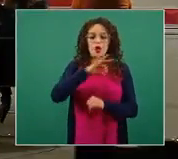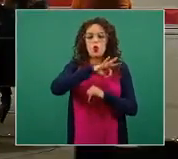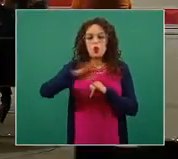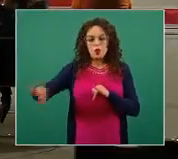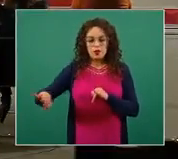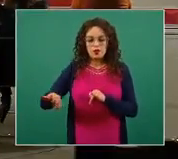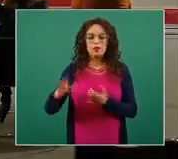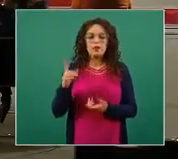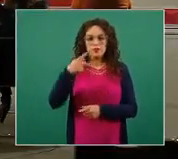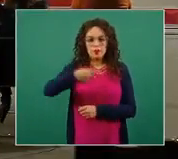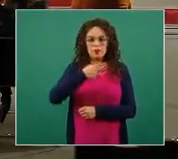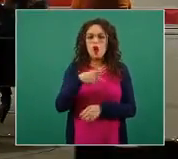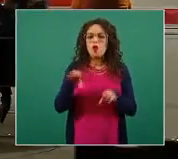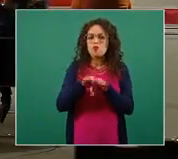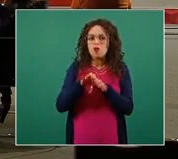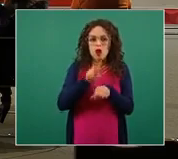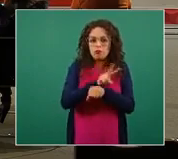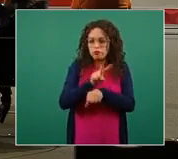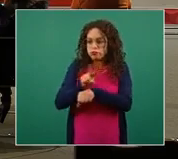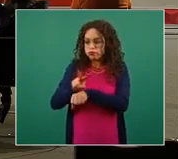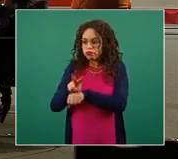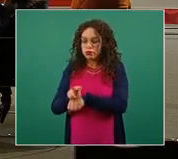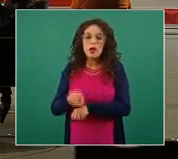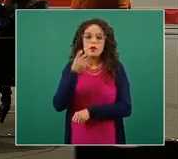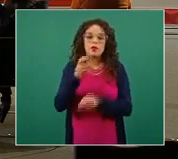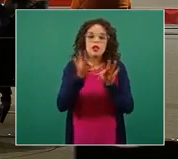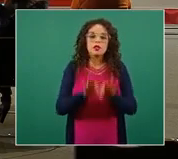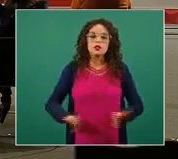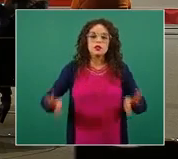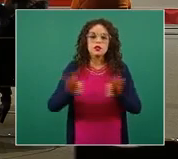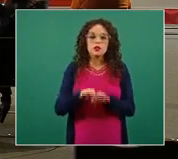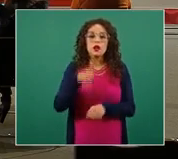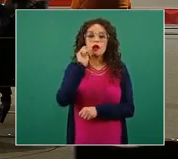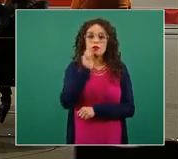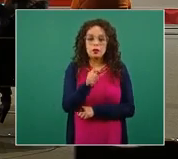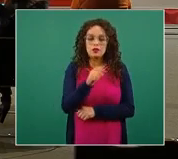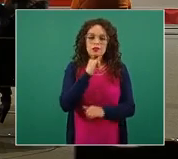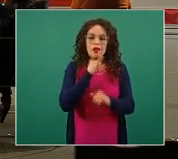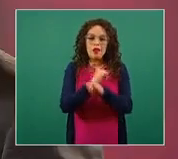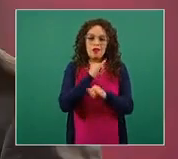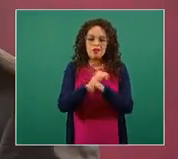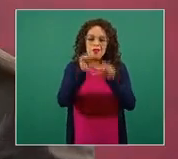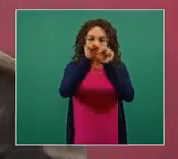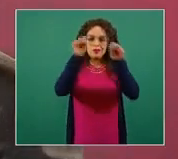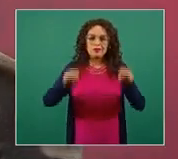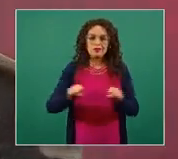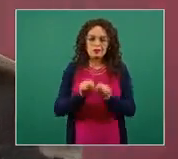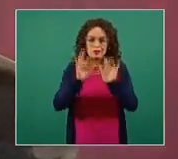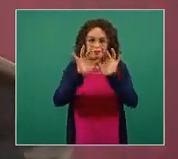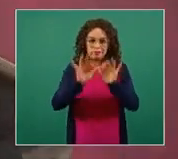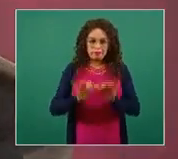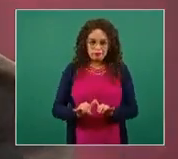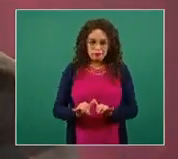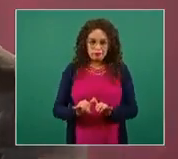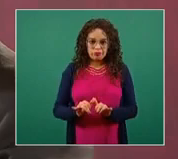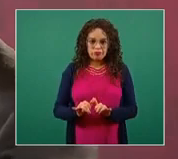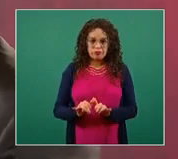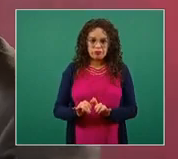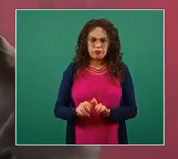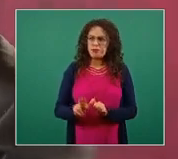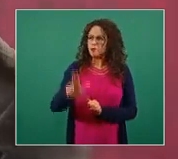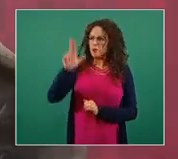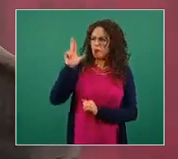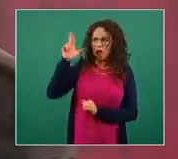cómo le vamos a dar seguimiento, por eso es importante la plataforma. La plataforma es un sistema que lo presentamos hace un par de